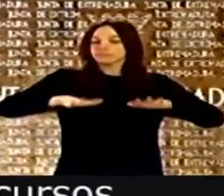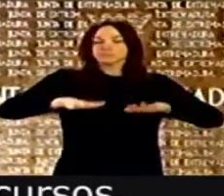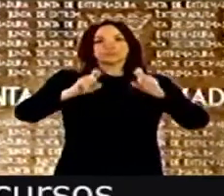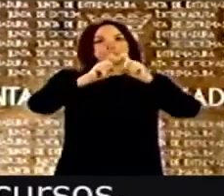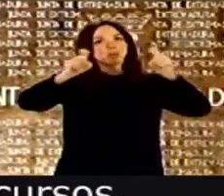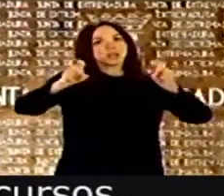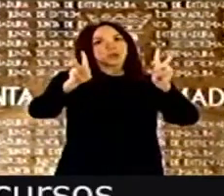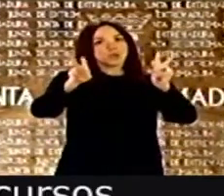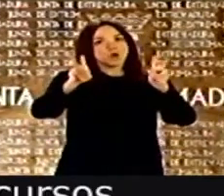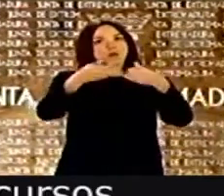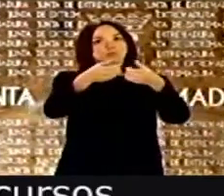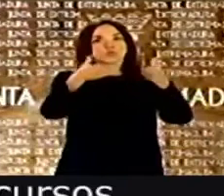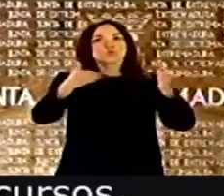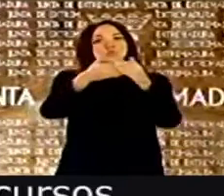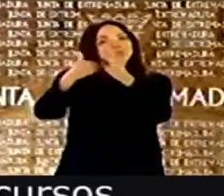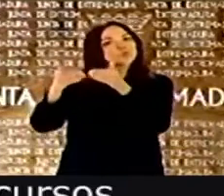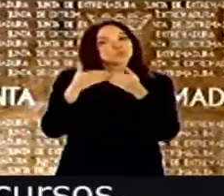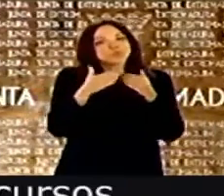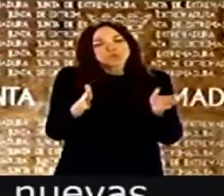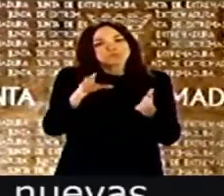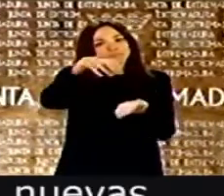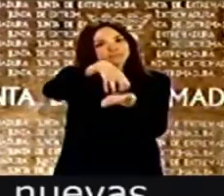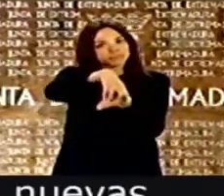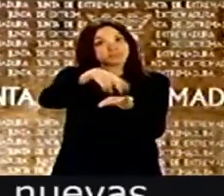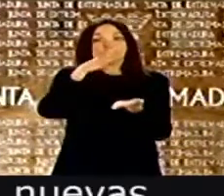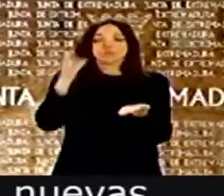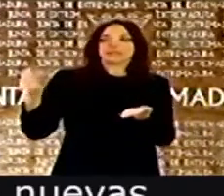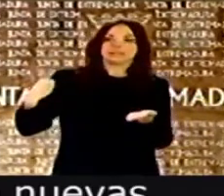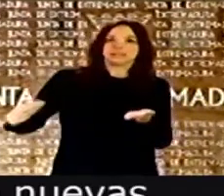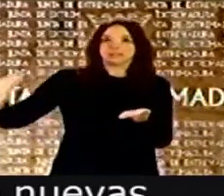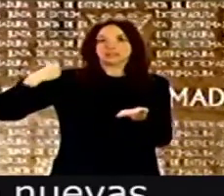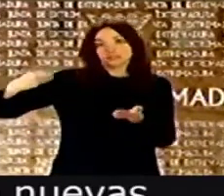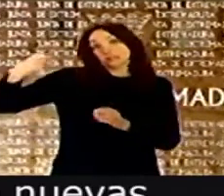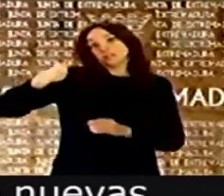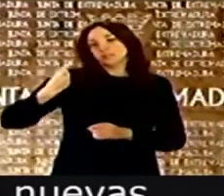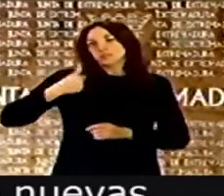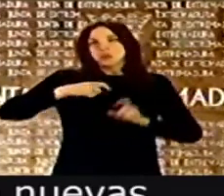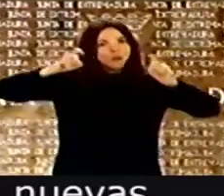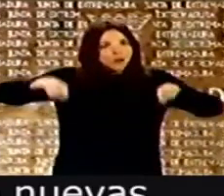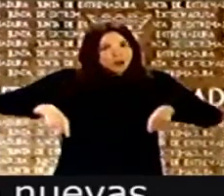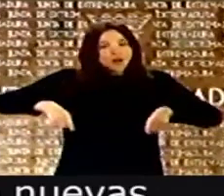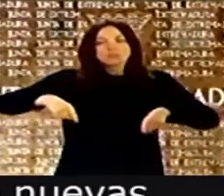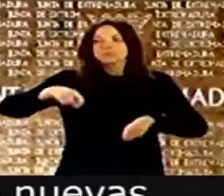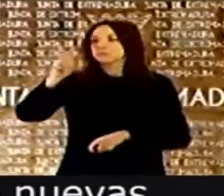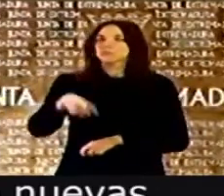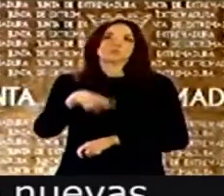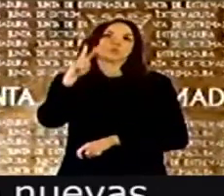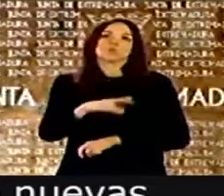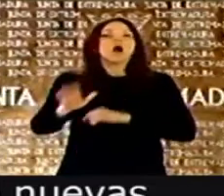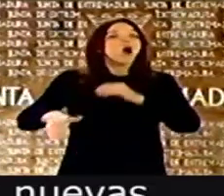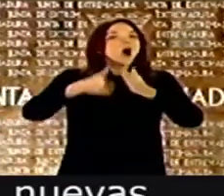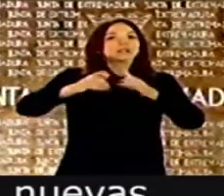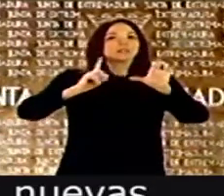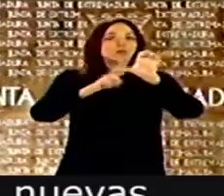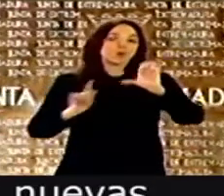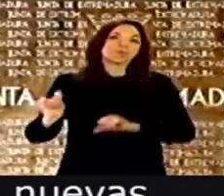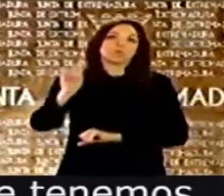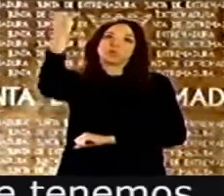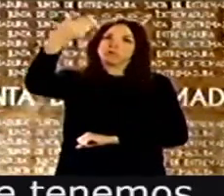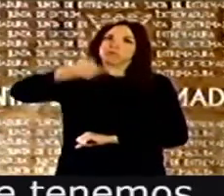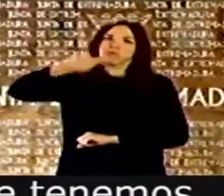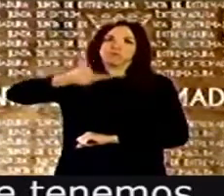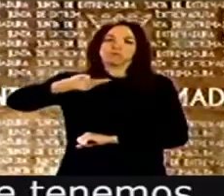nuevas empresas que den la respuesta a las demandas que tenemos. Yo no voy a descansar hasta que Extremadura no se produzca un hecho que para mí es fundamental, que